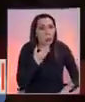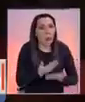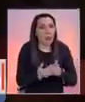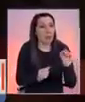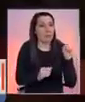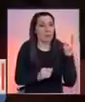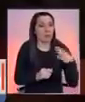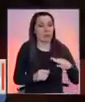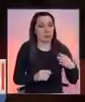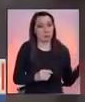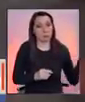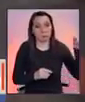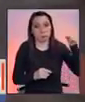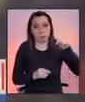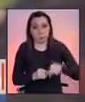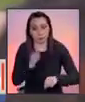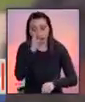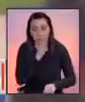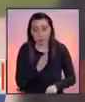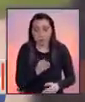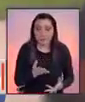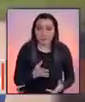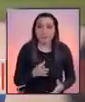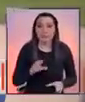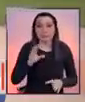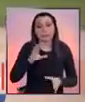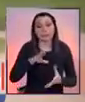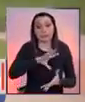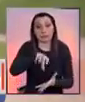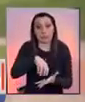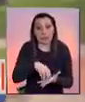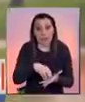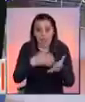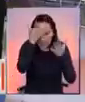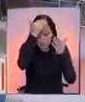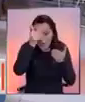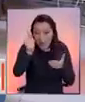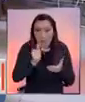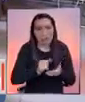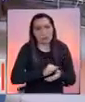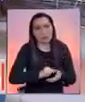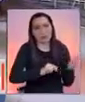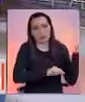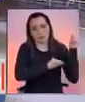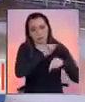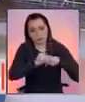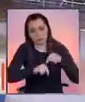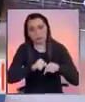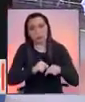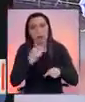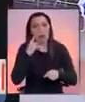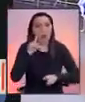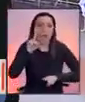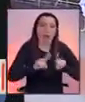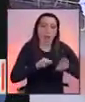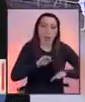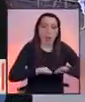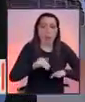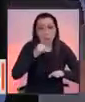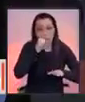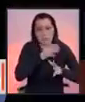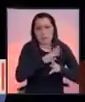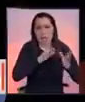primer ciudadano de ese país. Desde la embajada explican que las migraciones han sido continuas en el tiempo, pero hay periodos en que han sido mucho